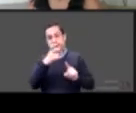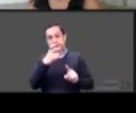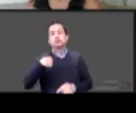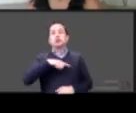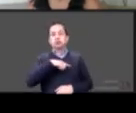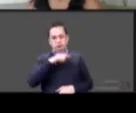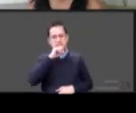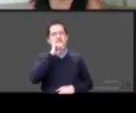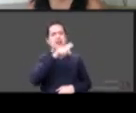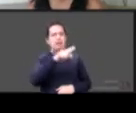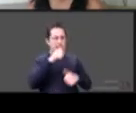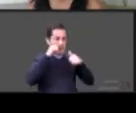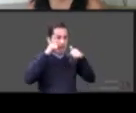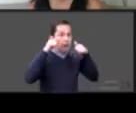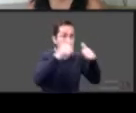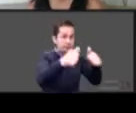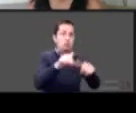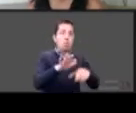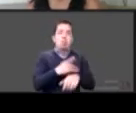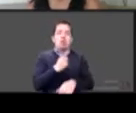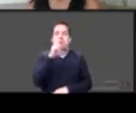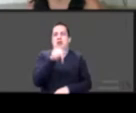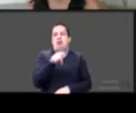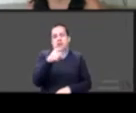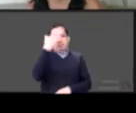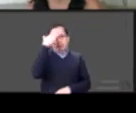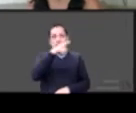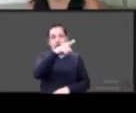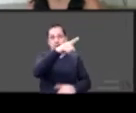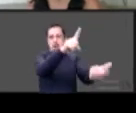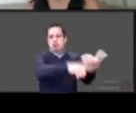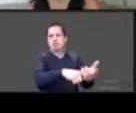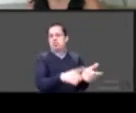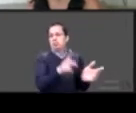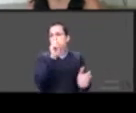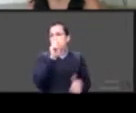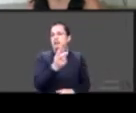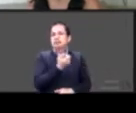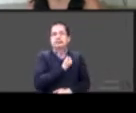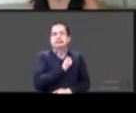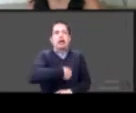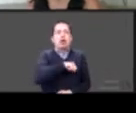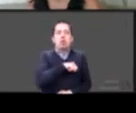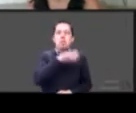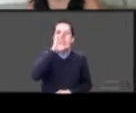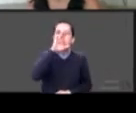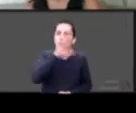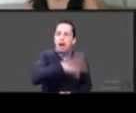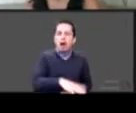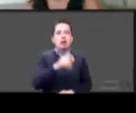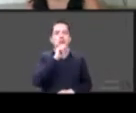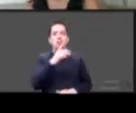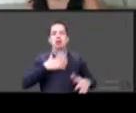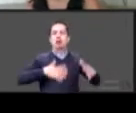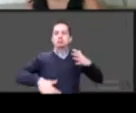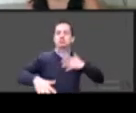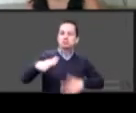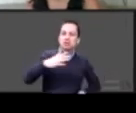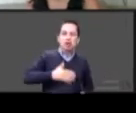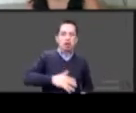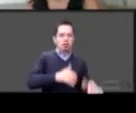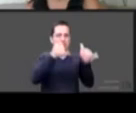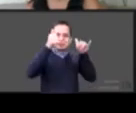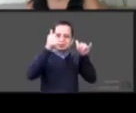un desquebranto importante en cuanto a la salud emocional y física, por el esfuerzo, los horarios, incluso